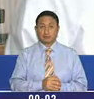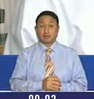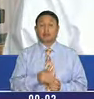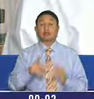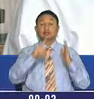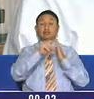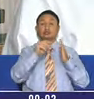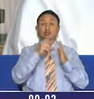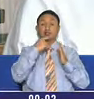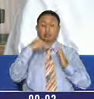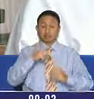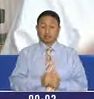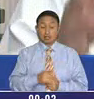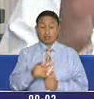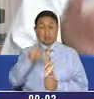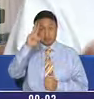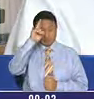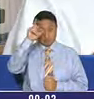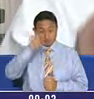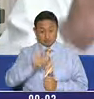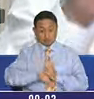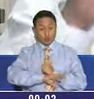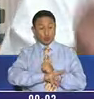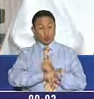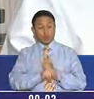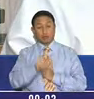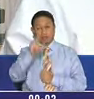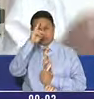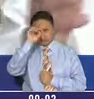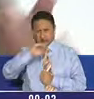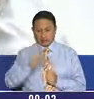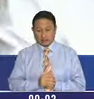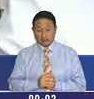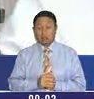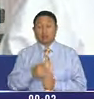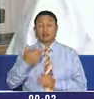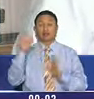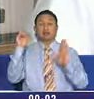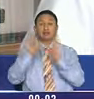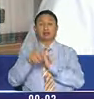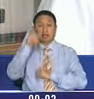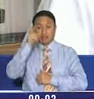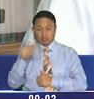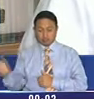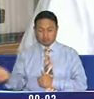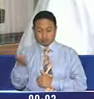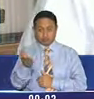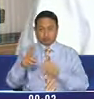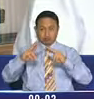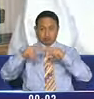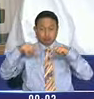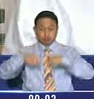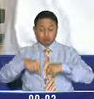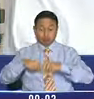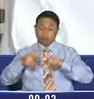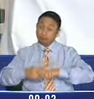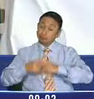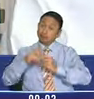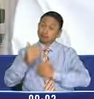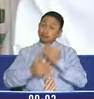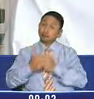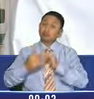SRI considera que hay defraudación tributaria, hay dolo, hay la intención de no pagar, inmediatamente mande a la fiscalía el inicio de un